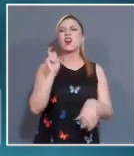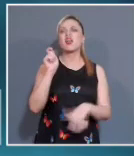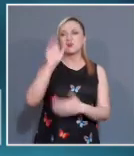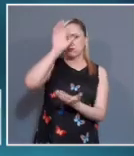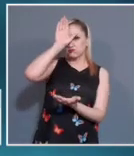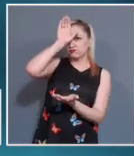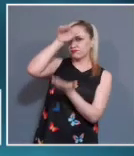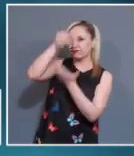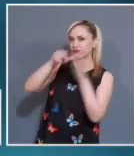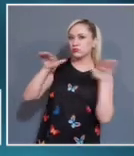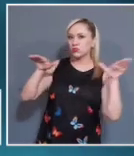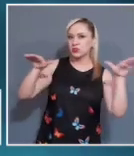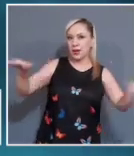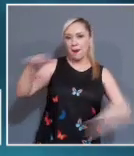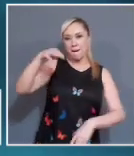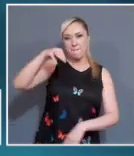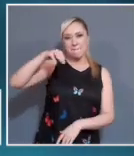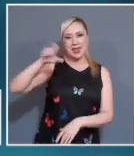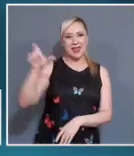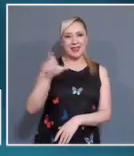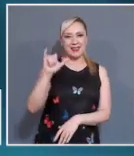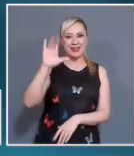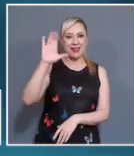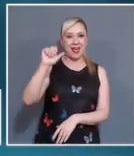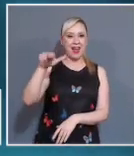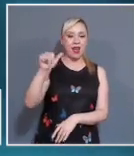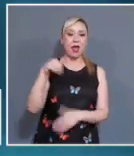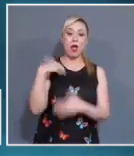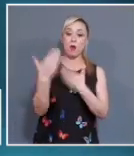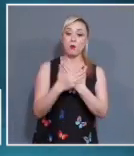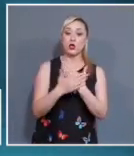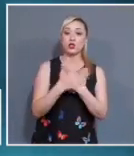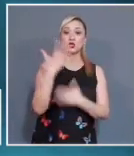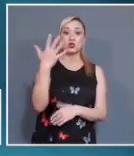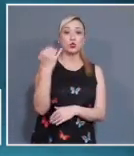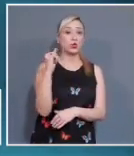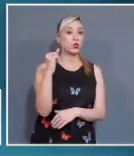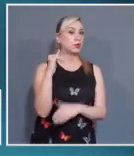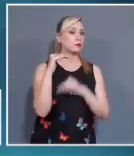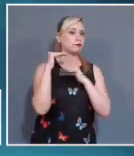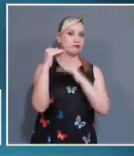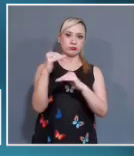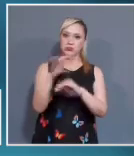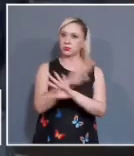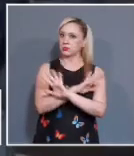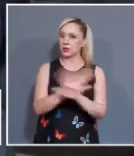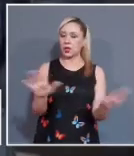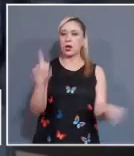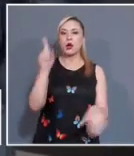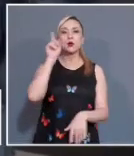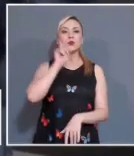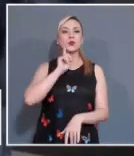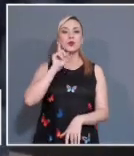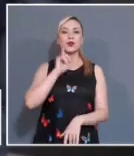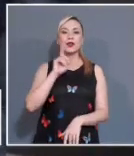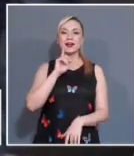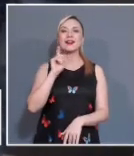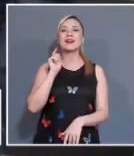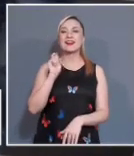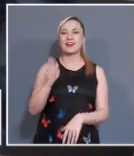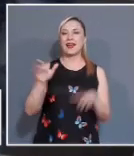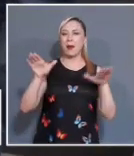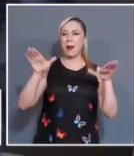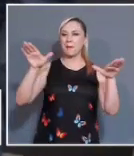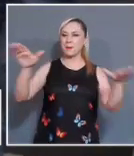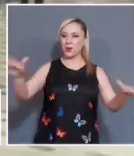5 de junio próximo, de acuerdo con la Asociación Sindical de Sobrecargos de Aviación. Indicó que se esperaba que la venta